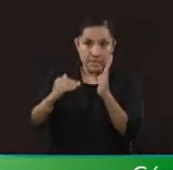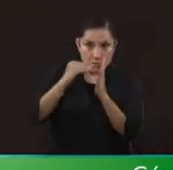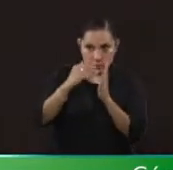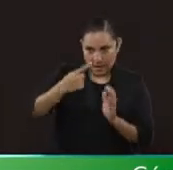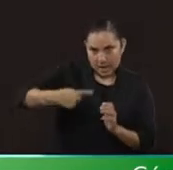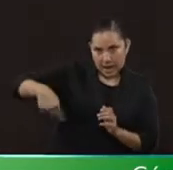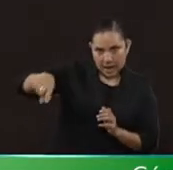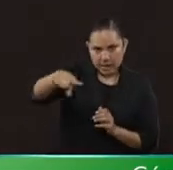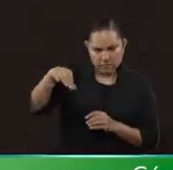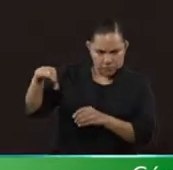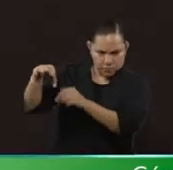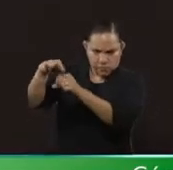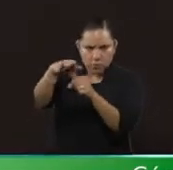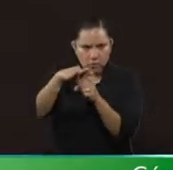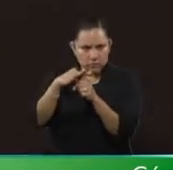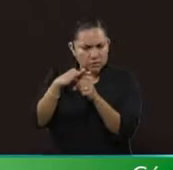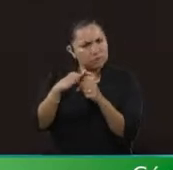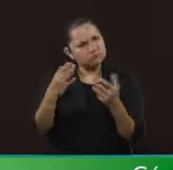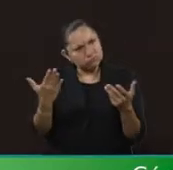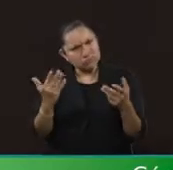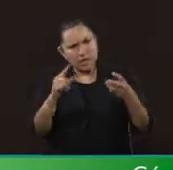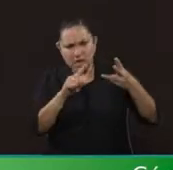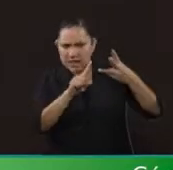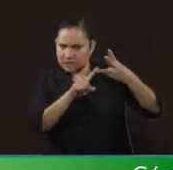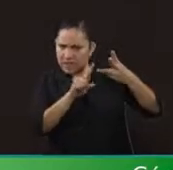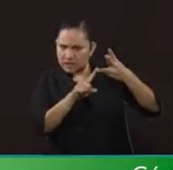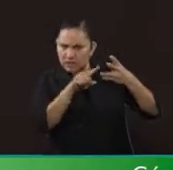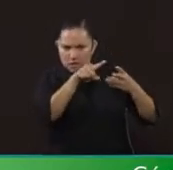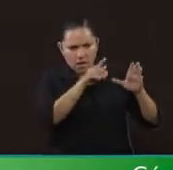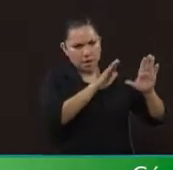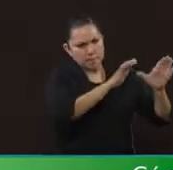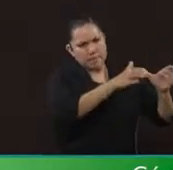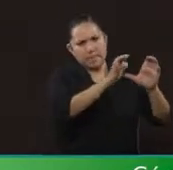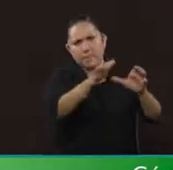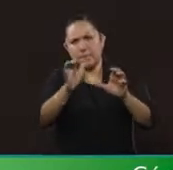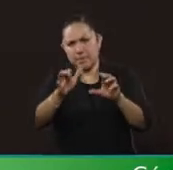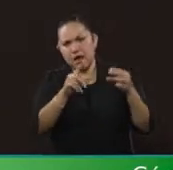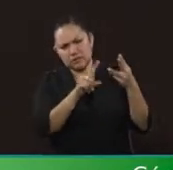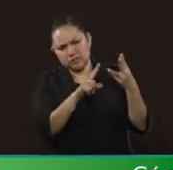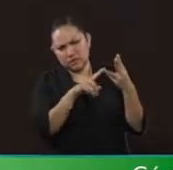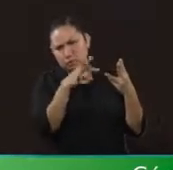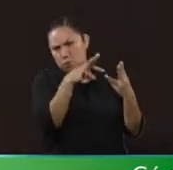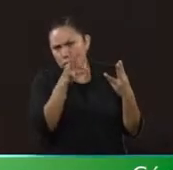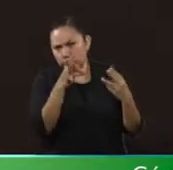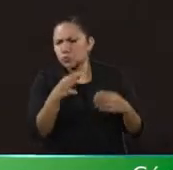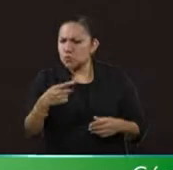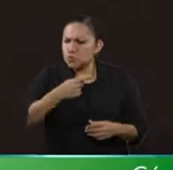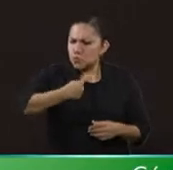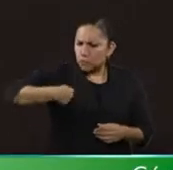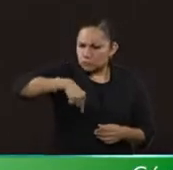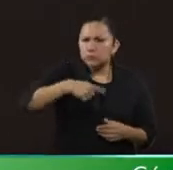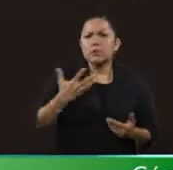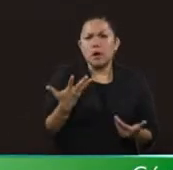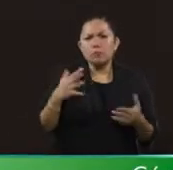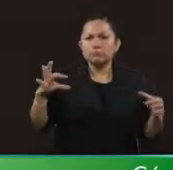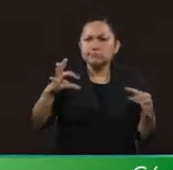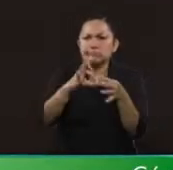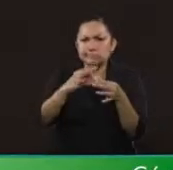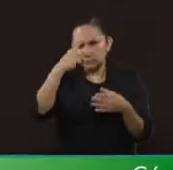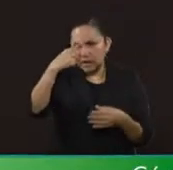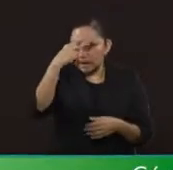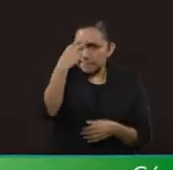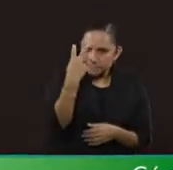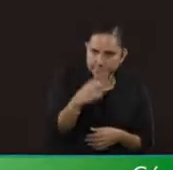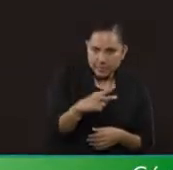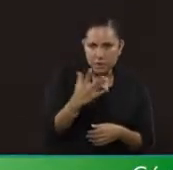vía en este país y que con nosotros íbamos a cuidar el futuro de México y de su y de su futuro y que vamos